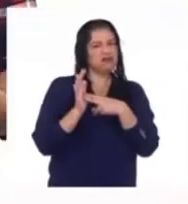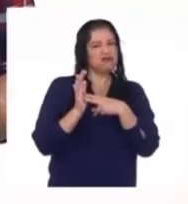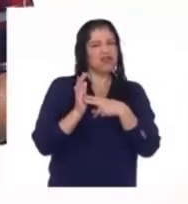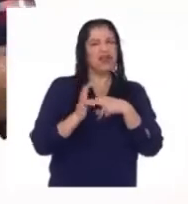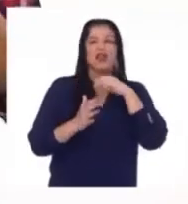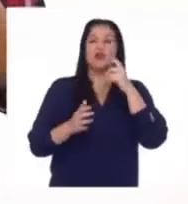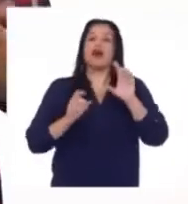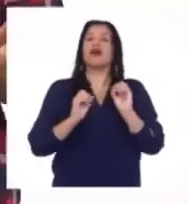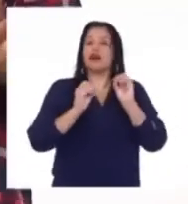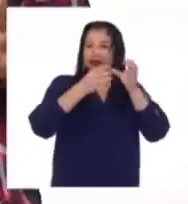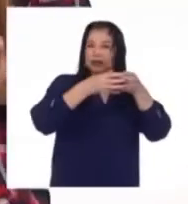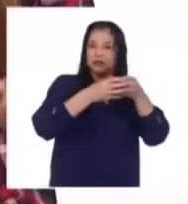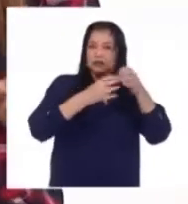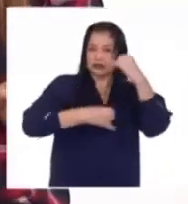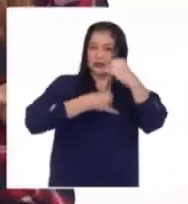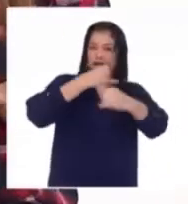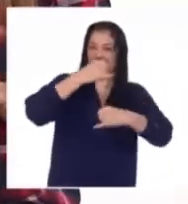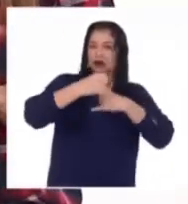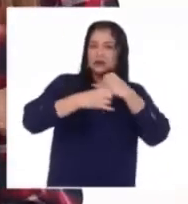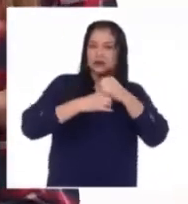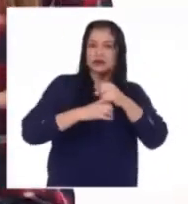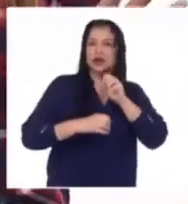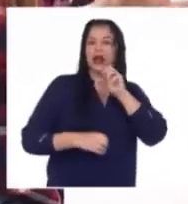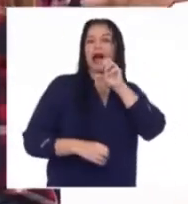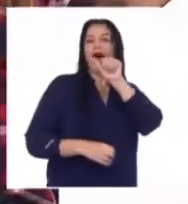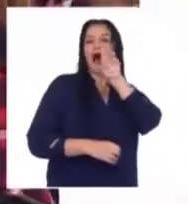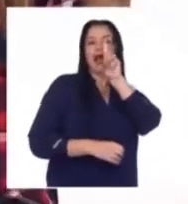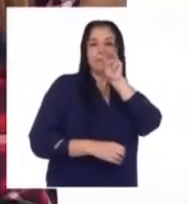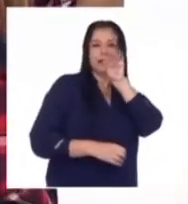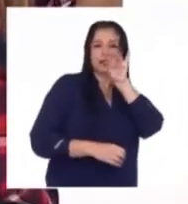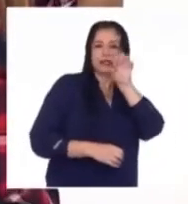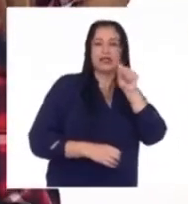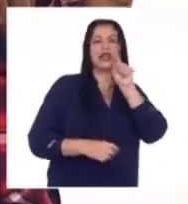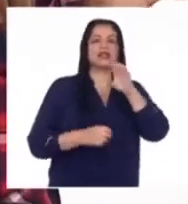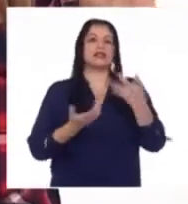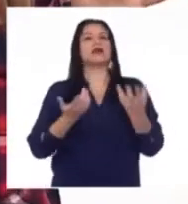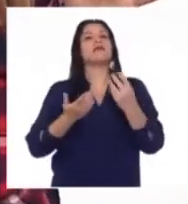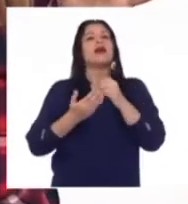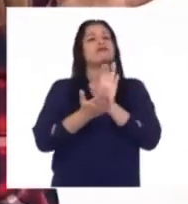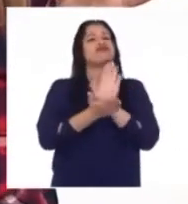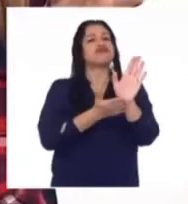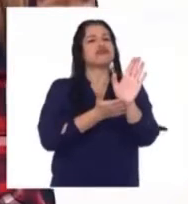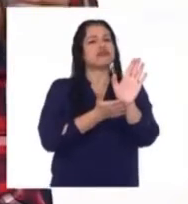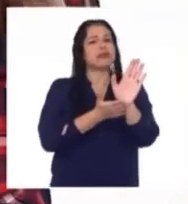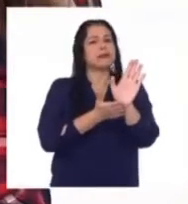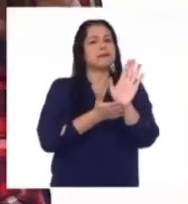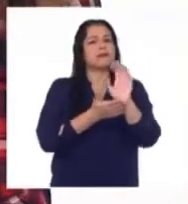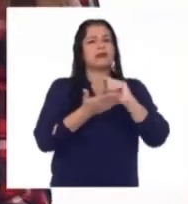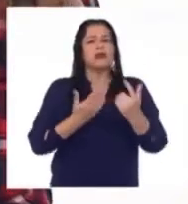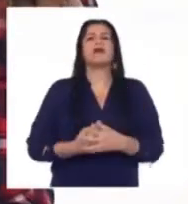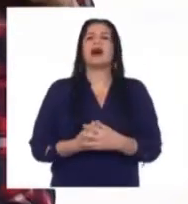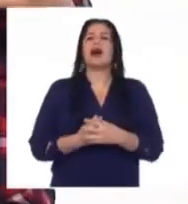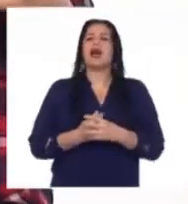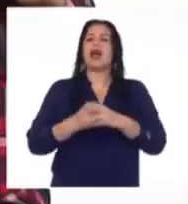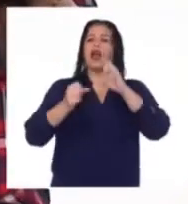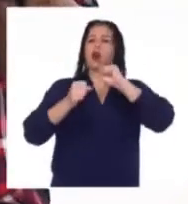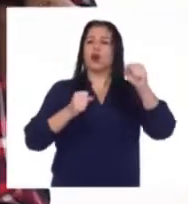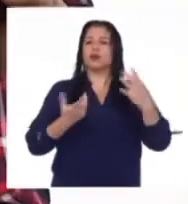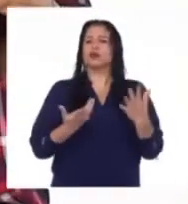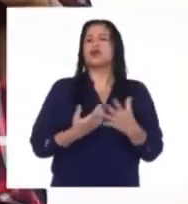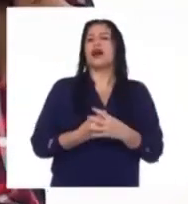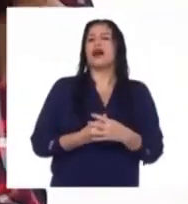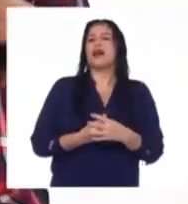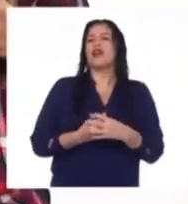Amnistía Internacional nos menciona lo siguiente. La discriminación ataca el corazón de lo